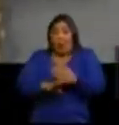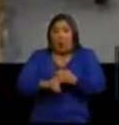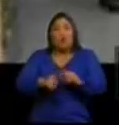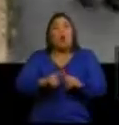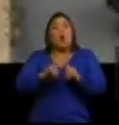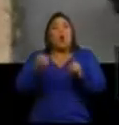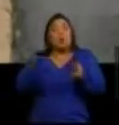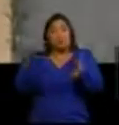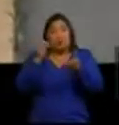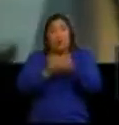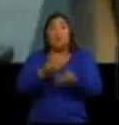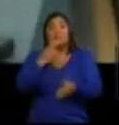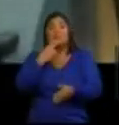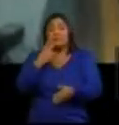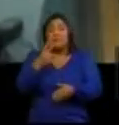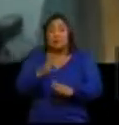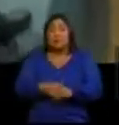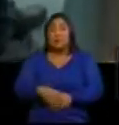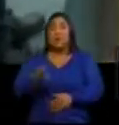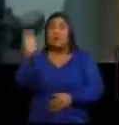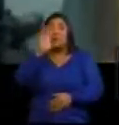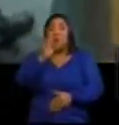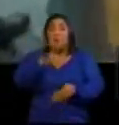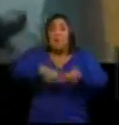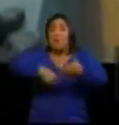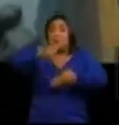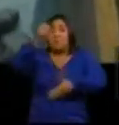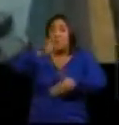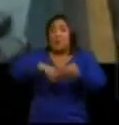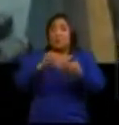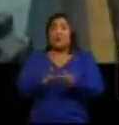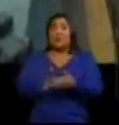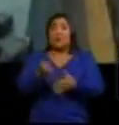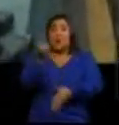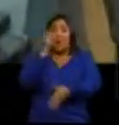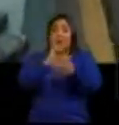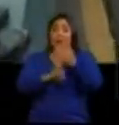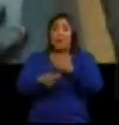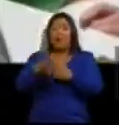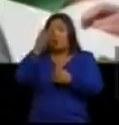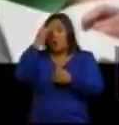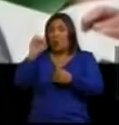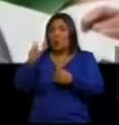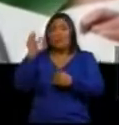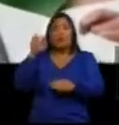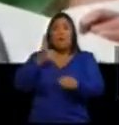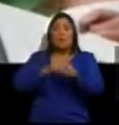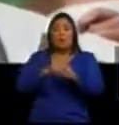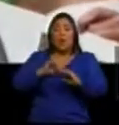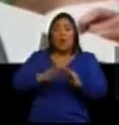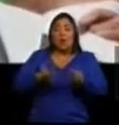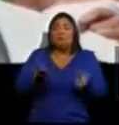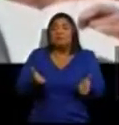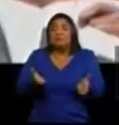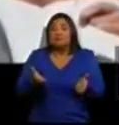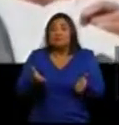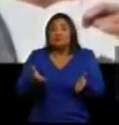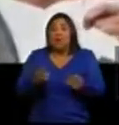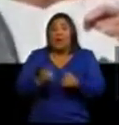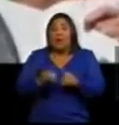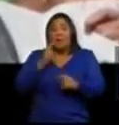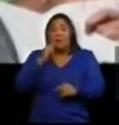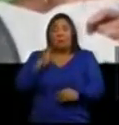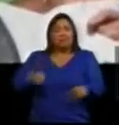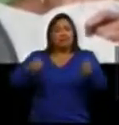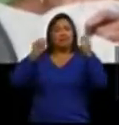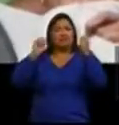señalan reiteradamente. Se busca la aprobación del aborto por violación. Exactamente, y no vamos a parar hasta lograr